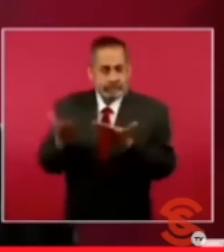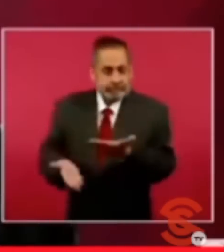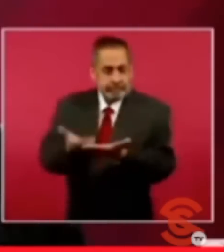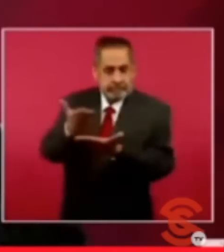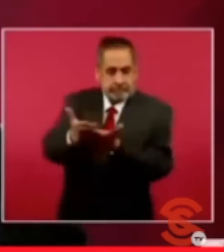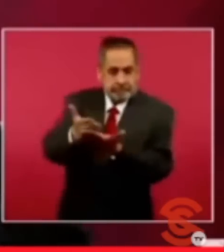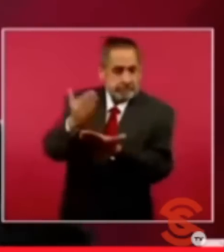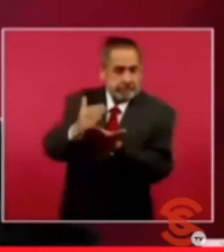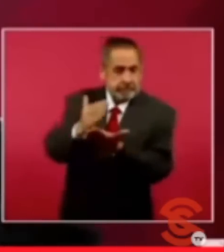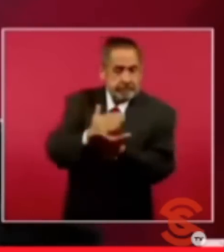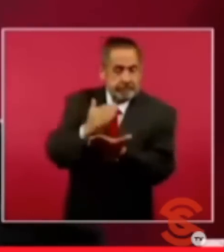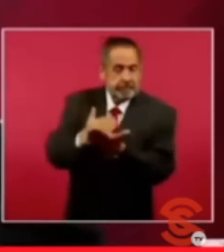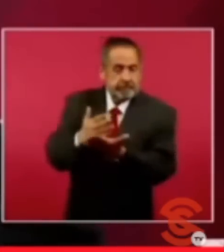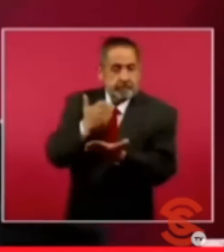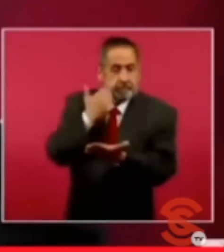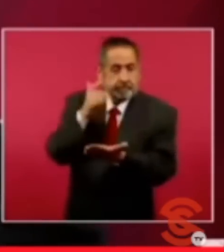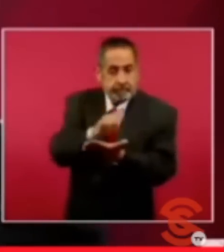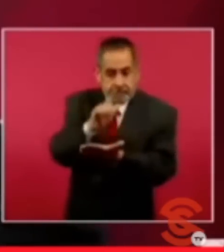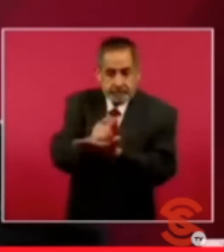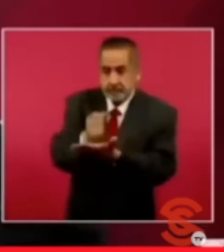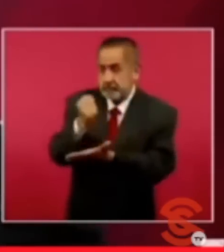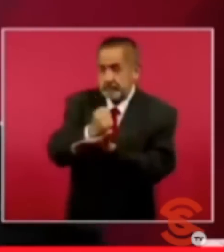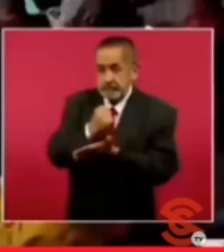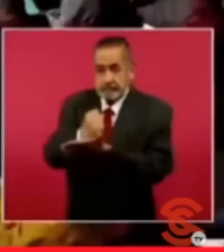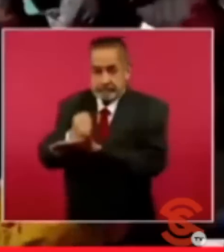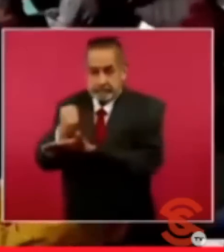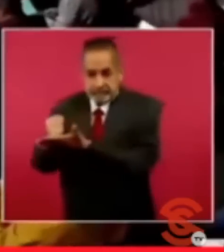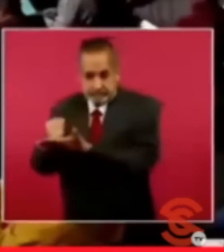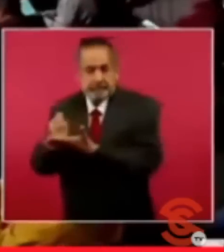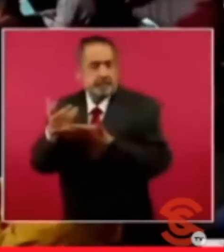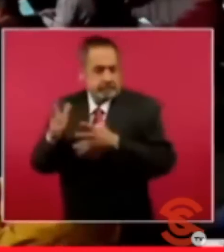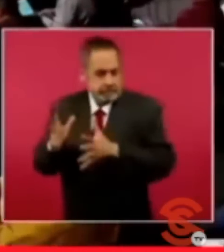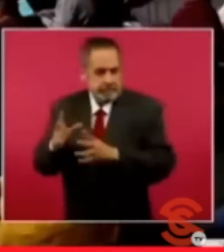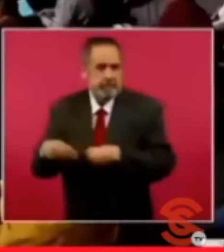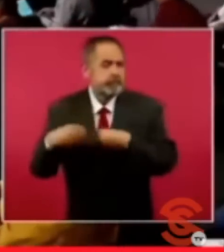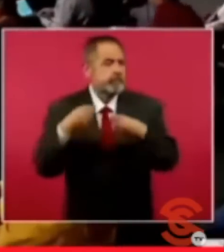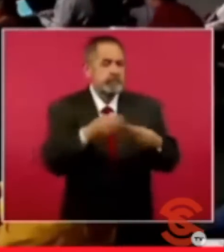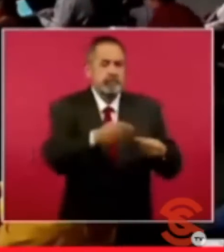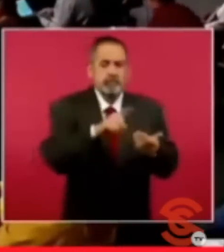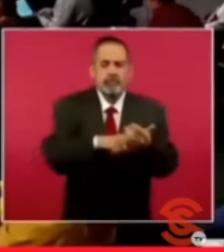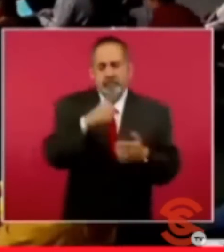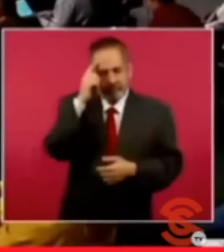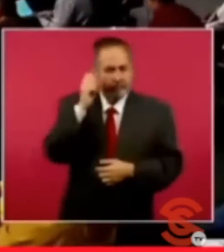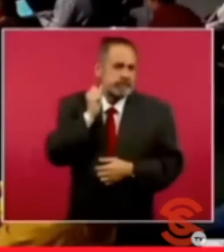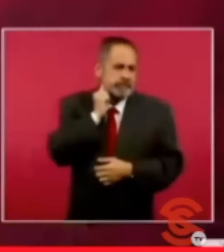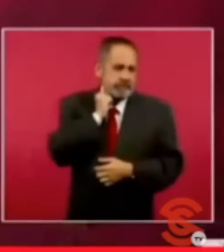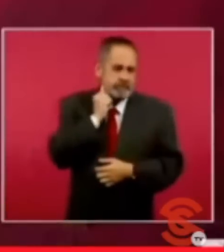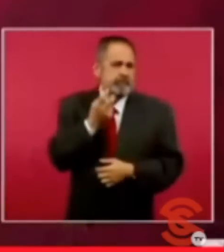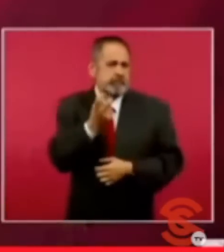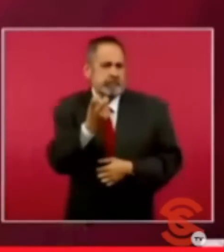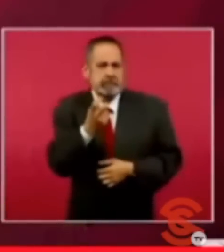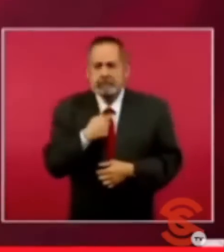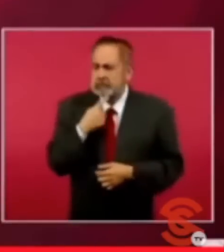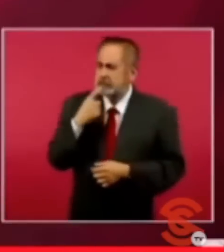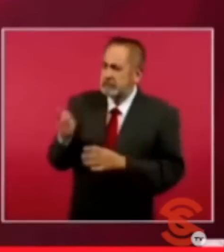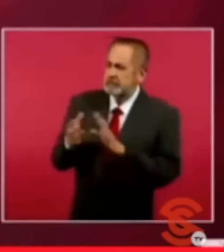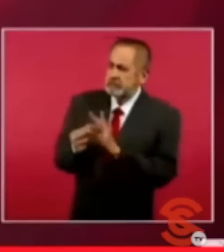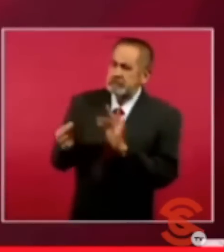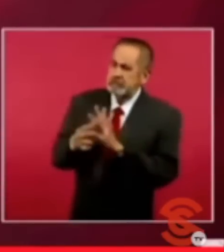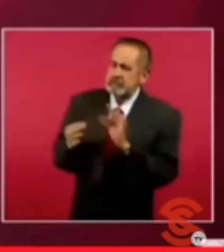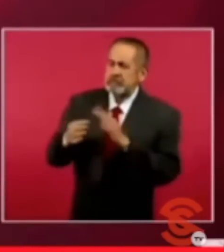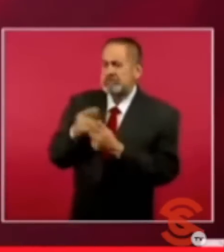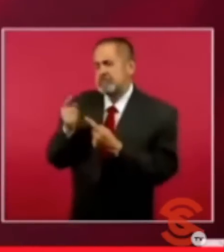iniciativas más o menos están ya las minutas en la Cámara de Senadores, y yo le informaba puntualmente de otros